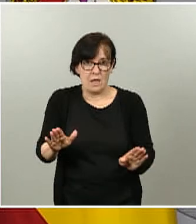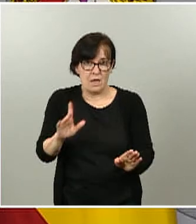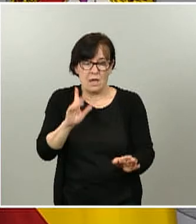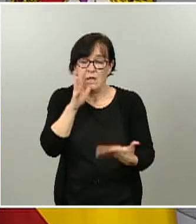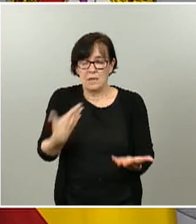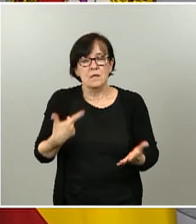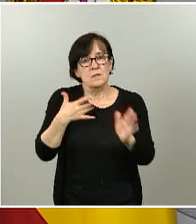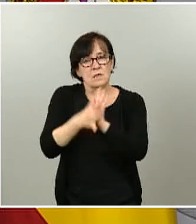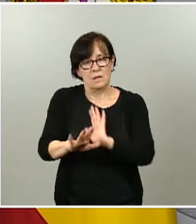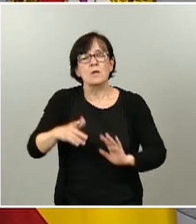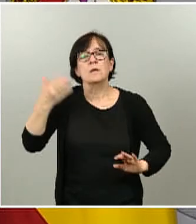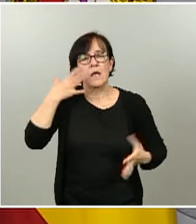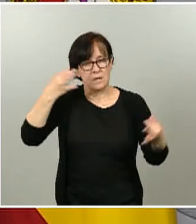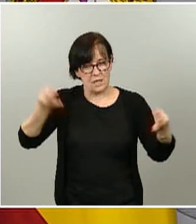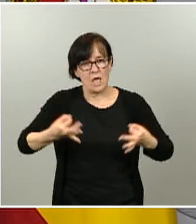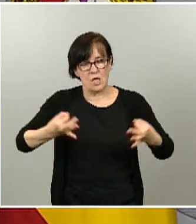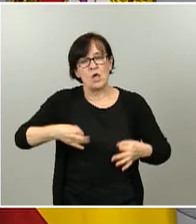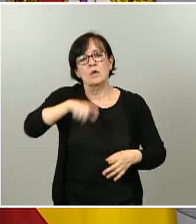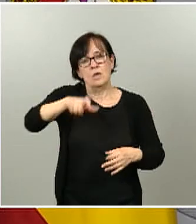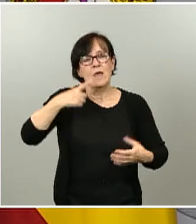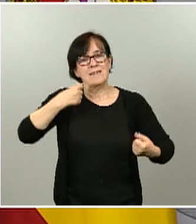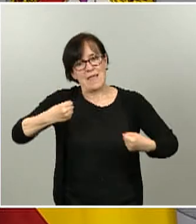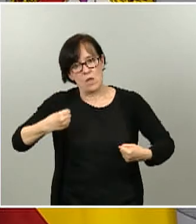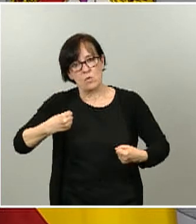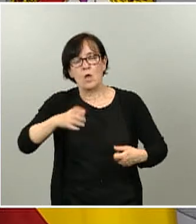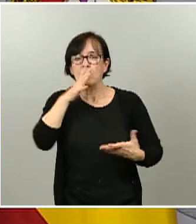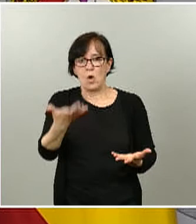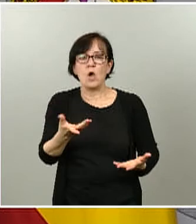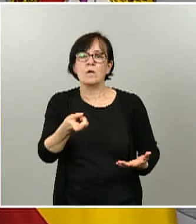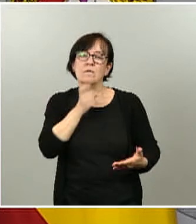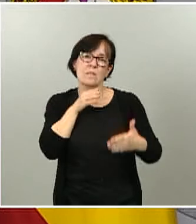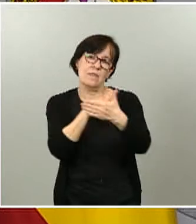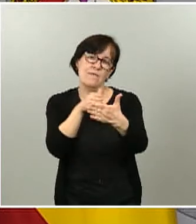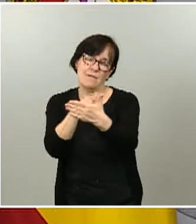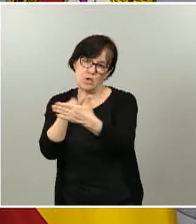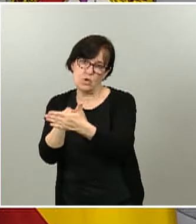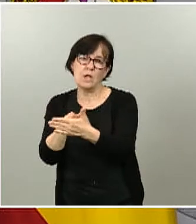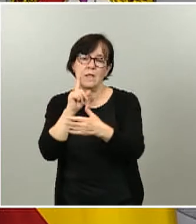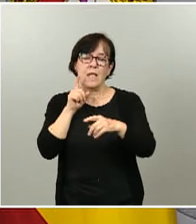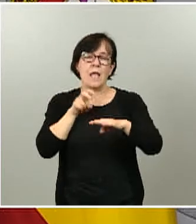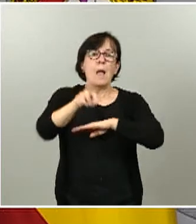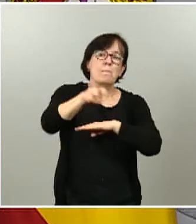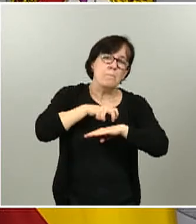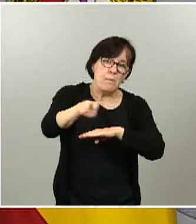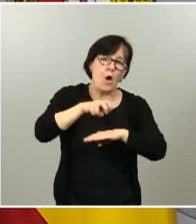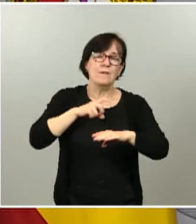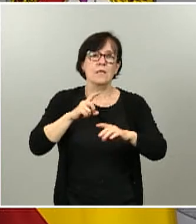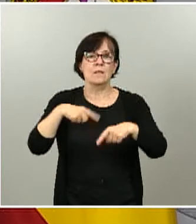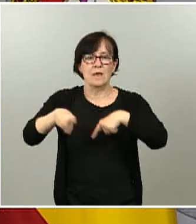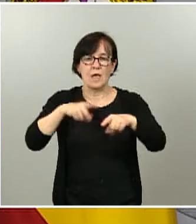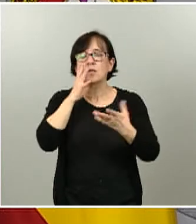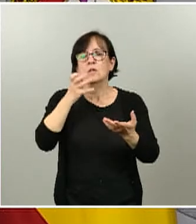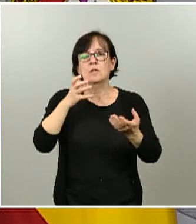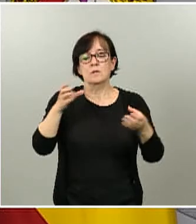grave riesgo la salud de los ciudadanos por esa dificultad para controlar la movilidad del conjunto de la población. Y lo